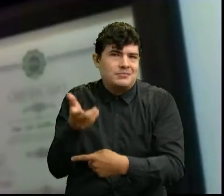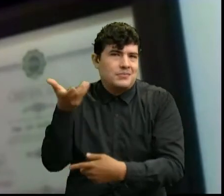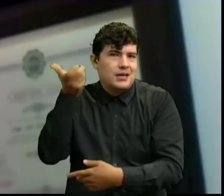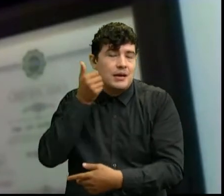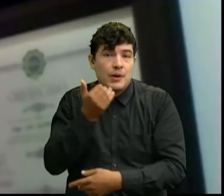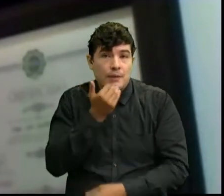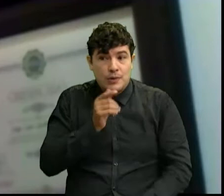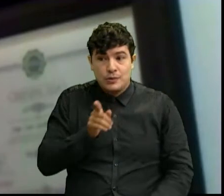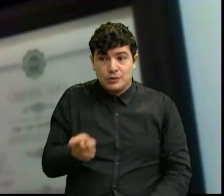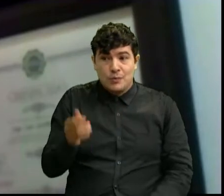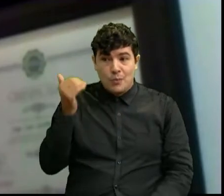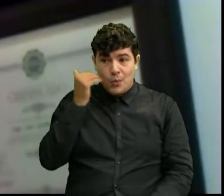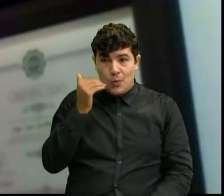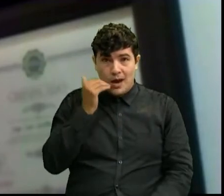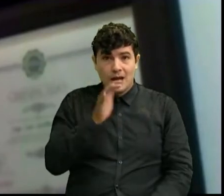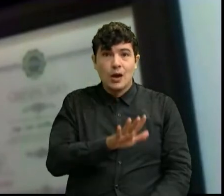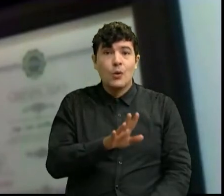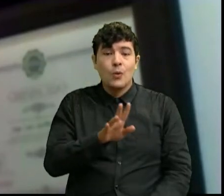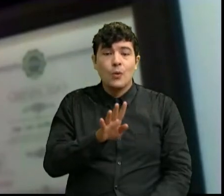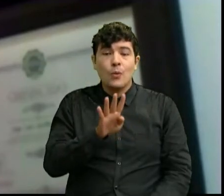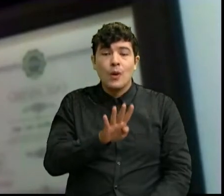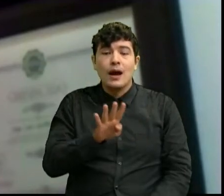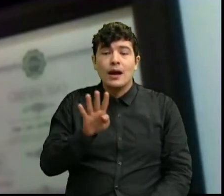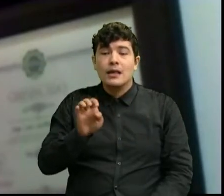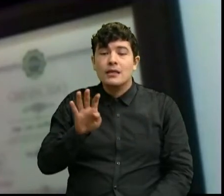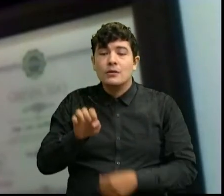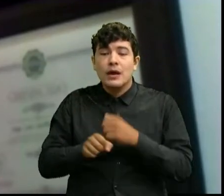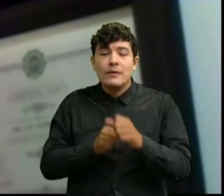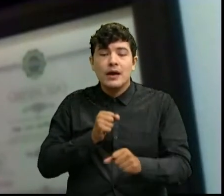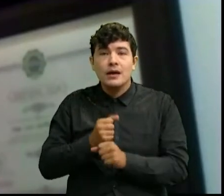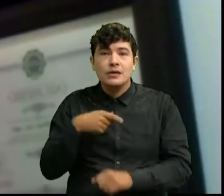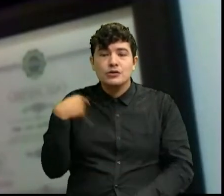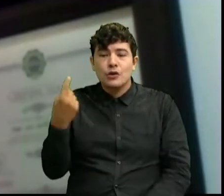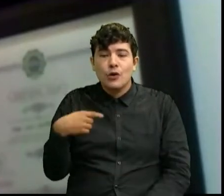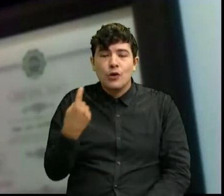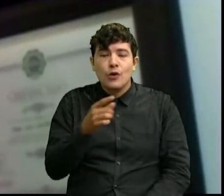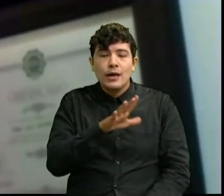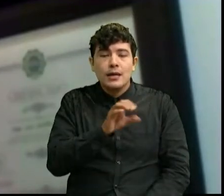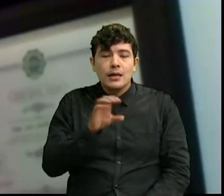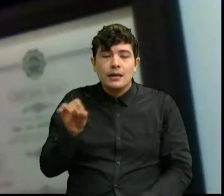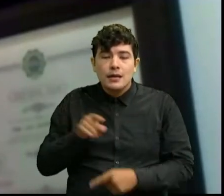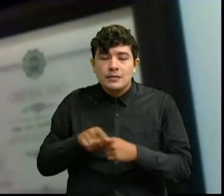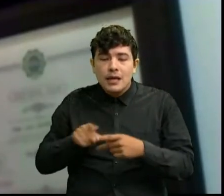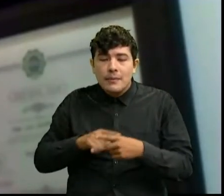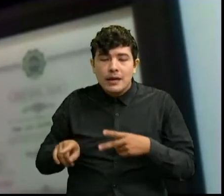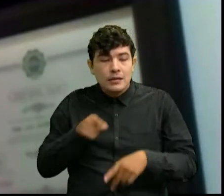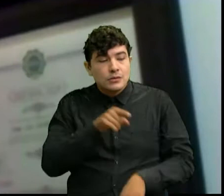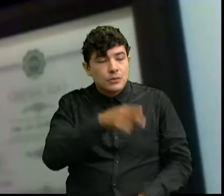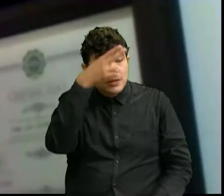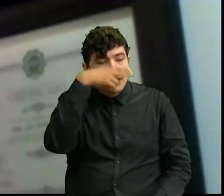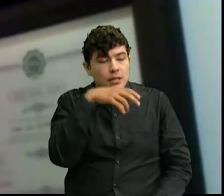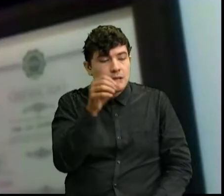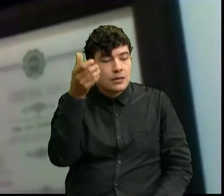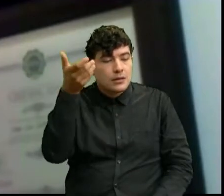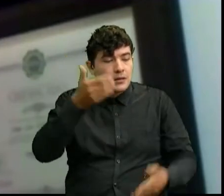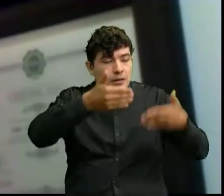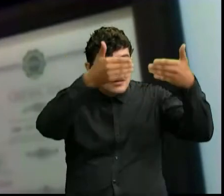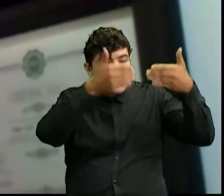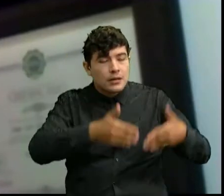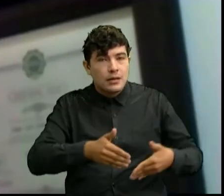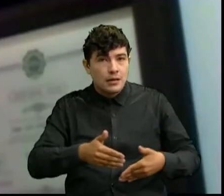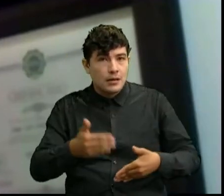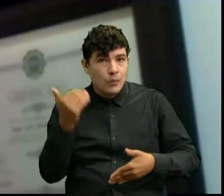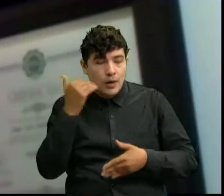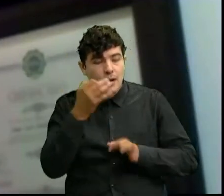Cecilia tiene 49 años y solo tiene 500 semanas, hay un hijo inválido que le corresponde